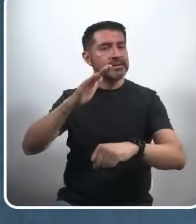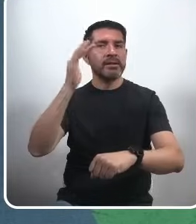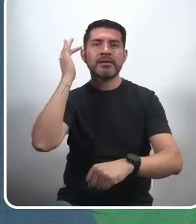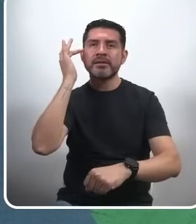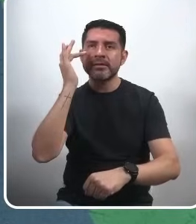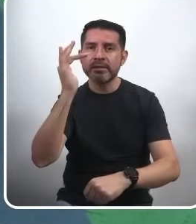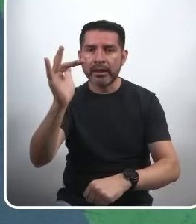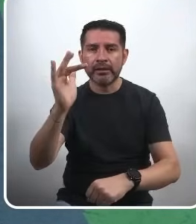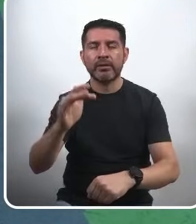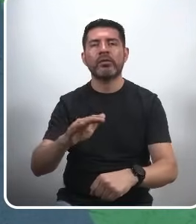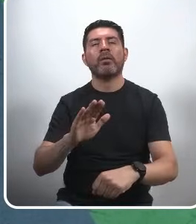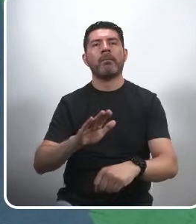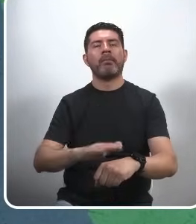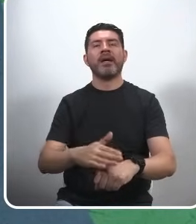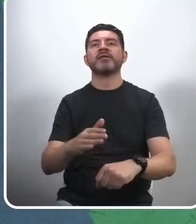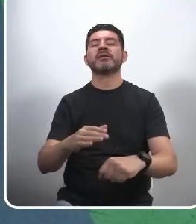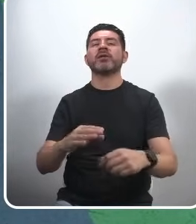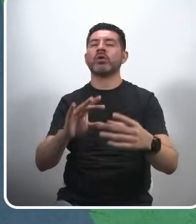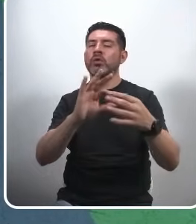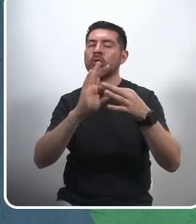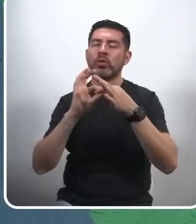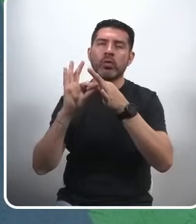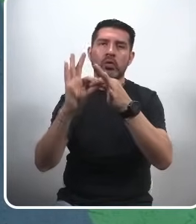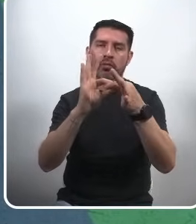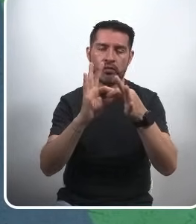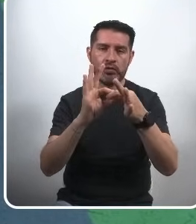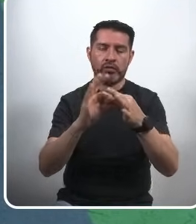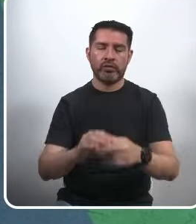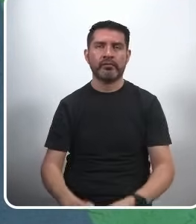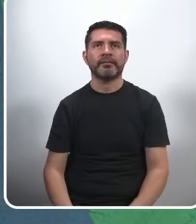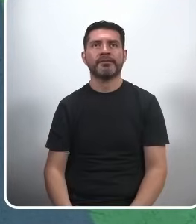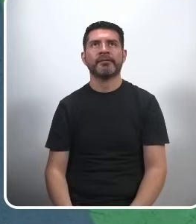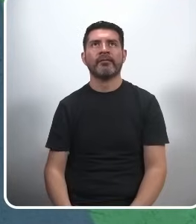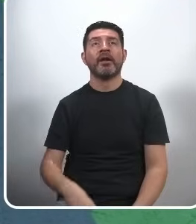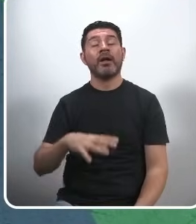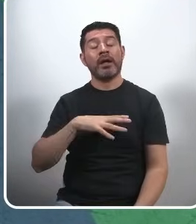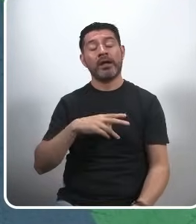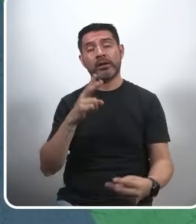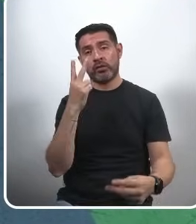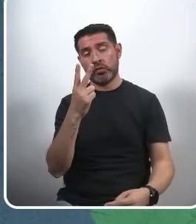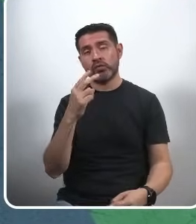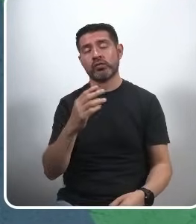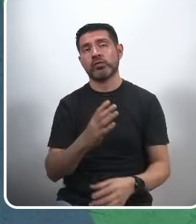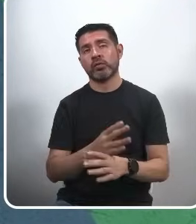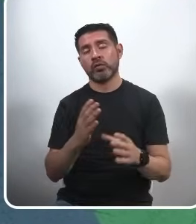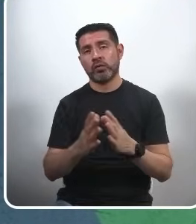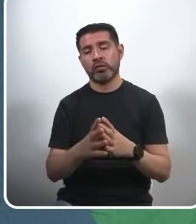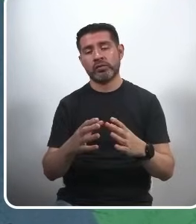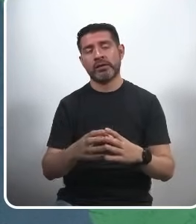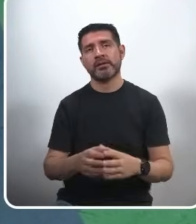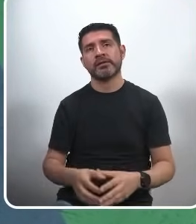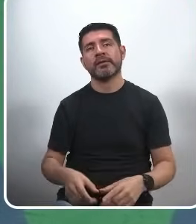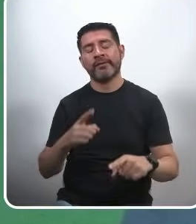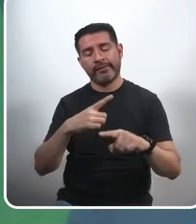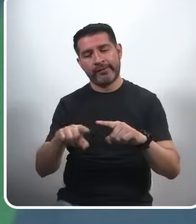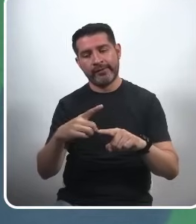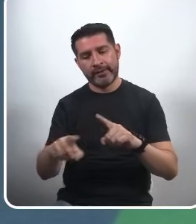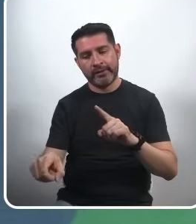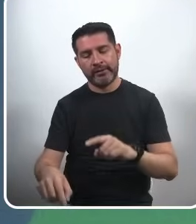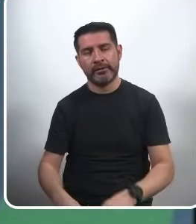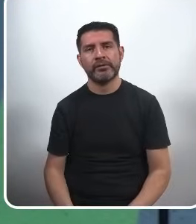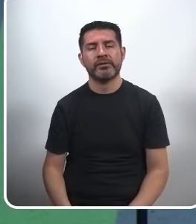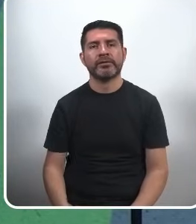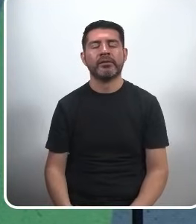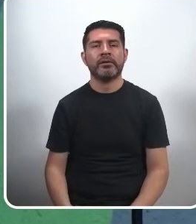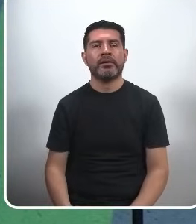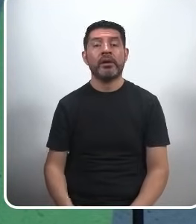al mismo tiempo. ¿Por qué lo digo? Porque hay dos extremos en las iglesias muchas veces. Por un lado, los que dicen,